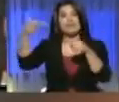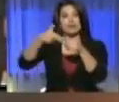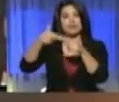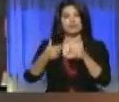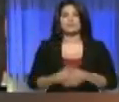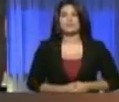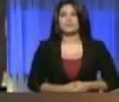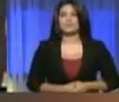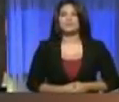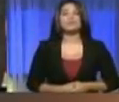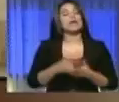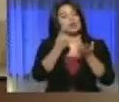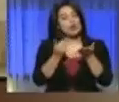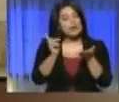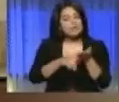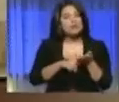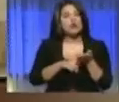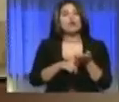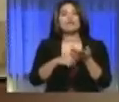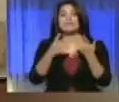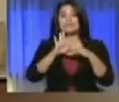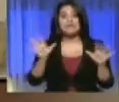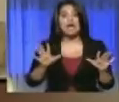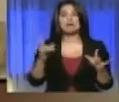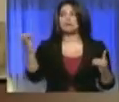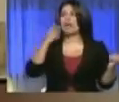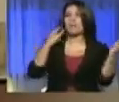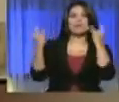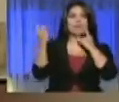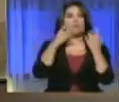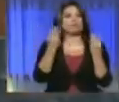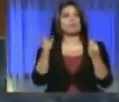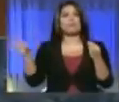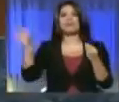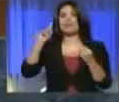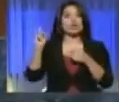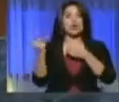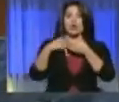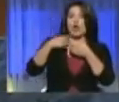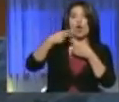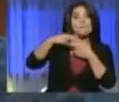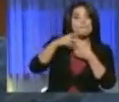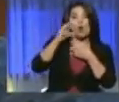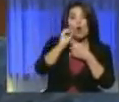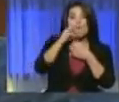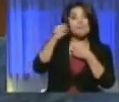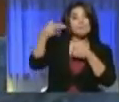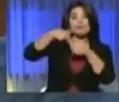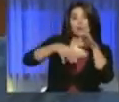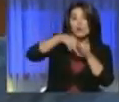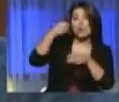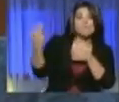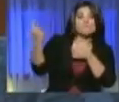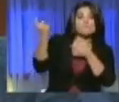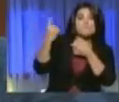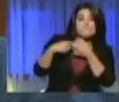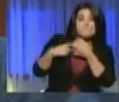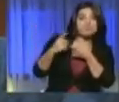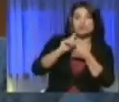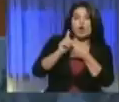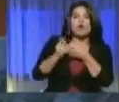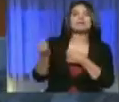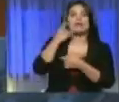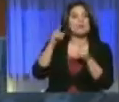no OPEP. Insisto, seguimos recibiendo llamadas, presidente, y bueno, aquí estamos construyendo ese nuevo consenso en la búsqueda de los